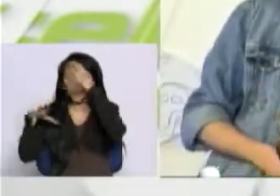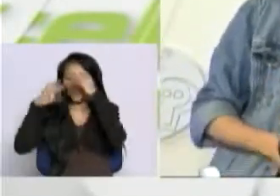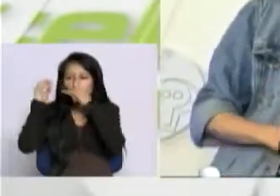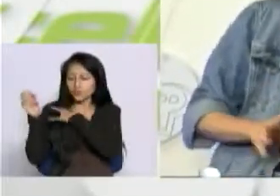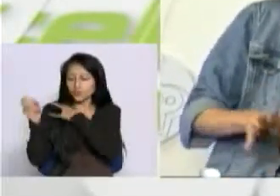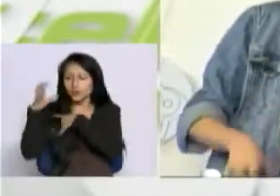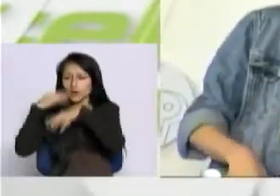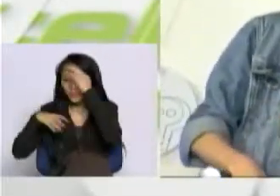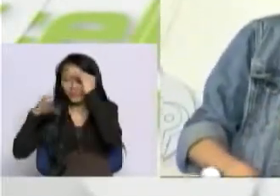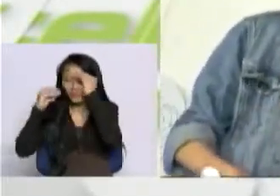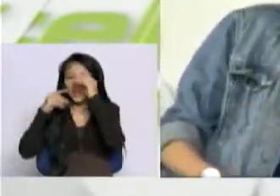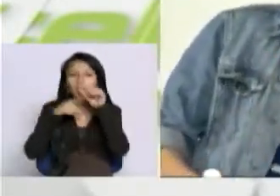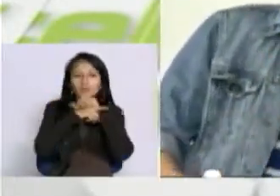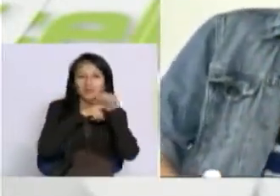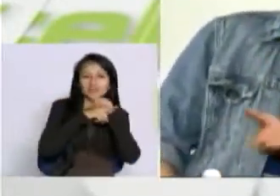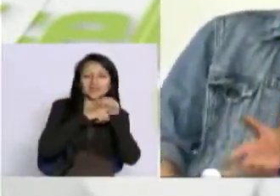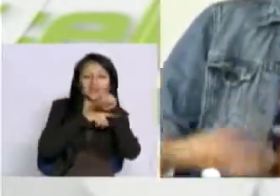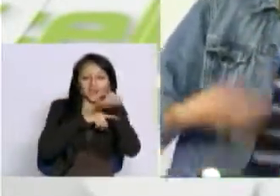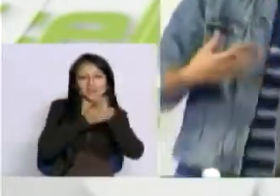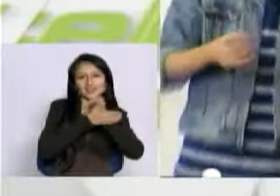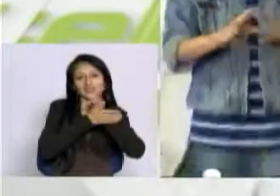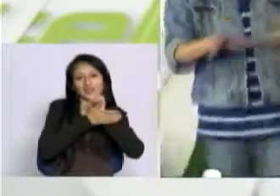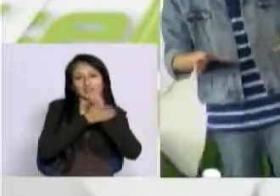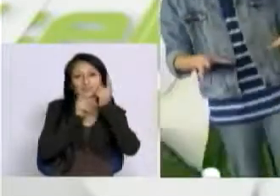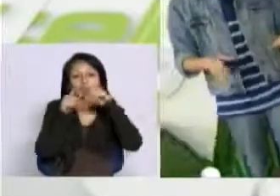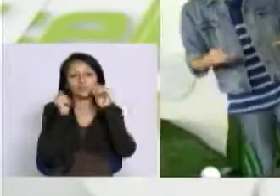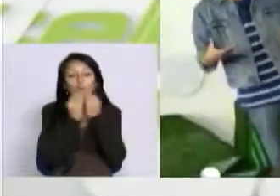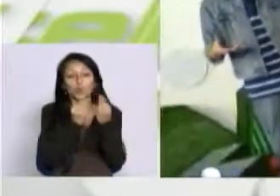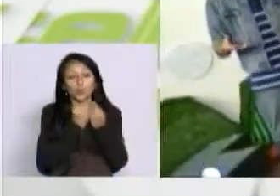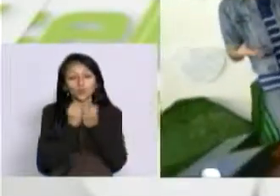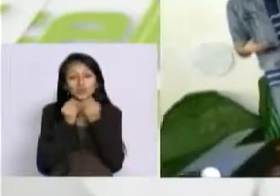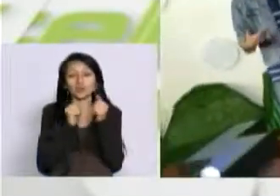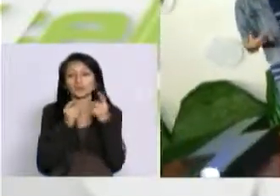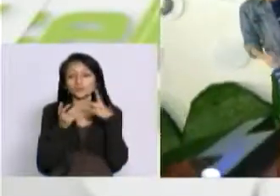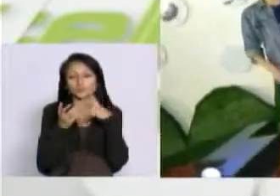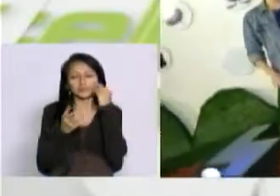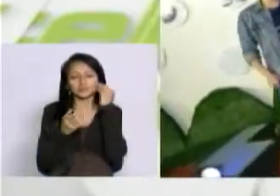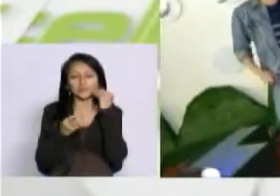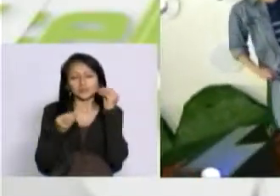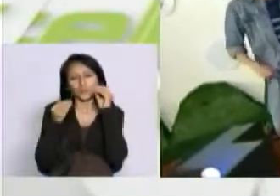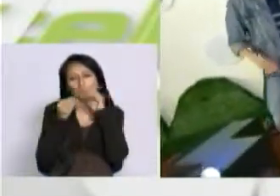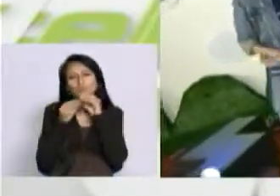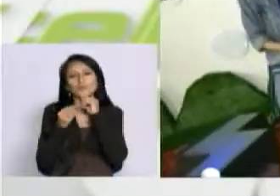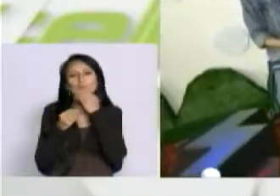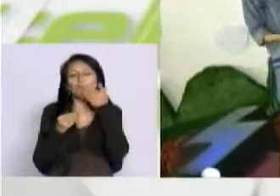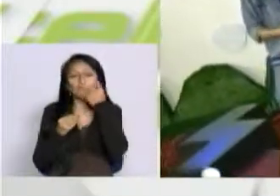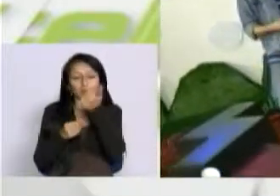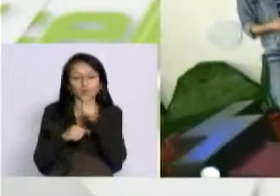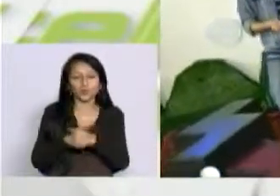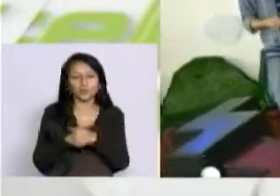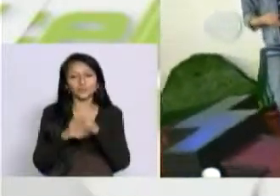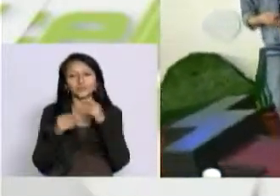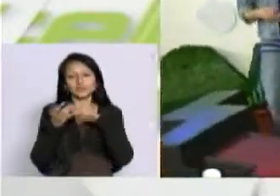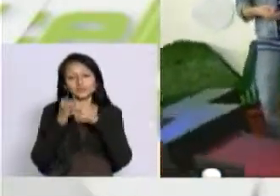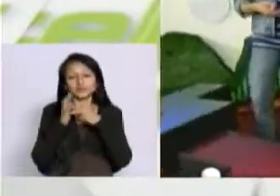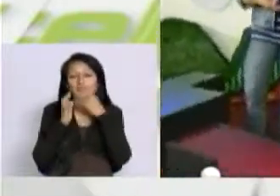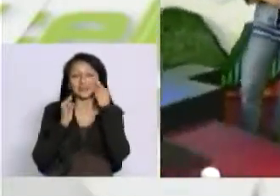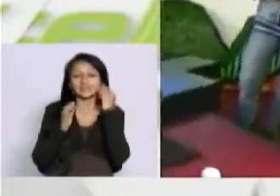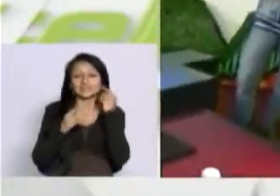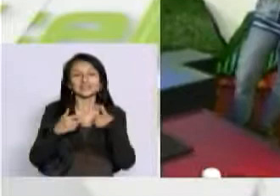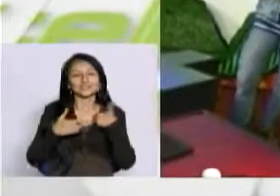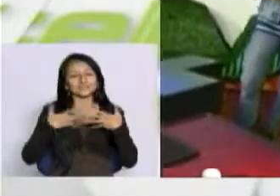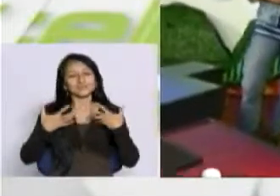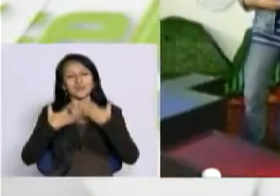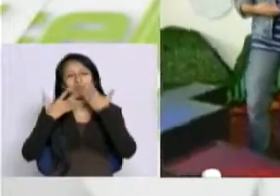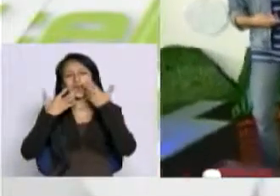aquí al canal. Con los compañeros pues ha sido algo extraordinario. Entonces la experiencia ha sido lo mejor que me ha